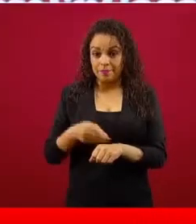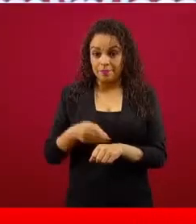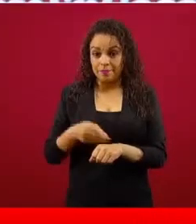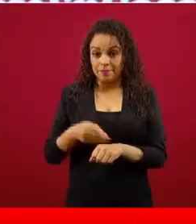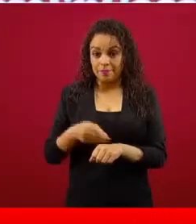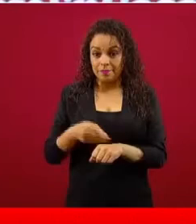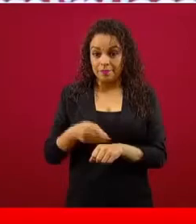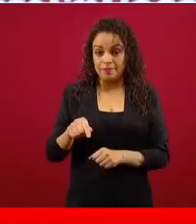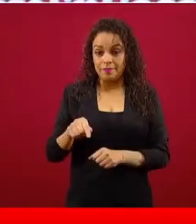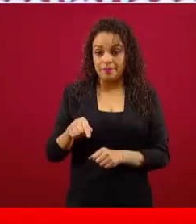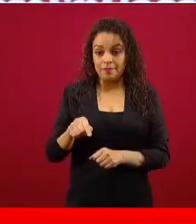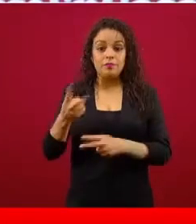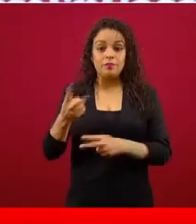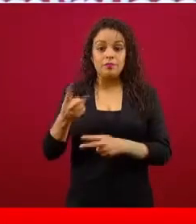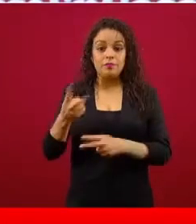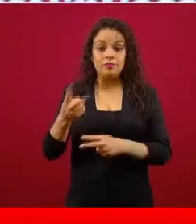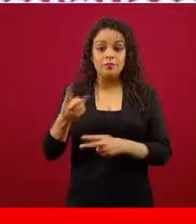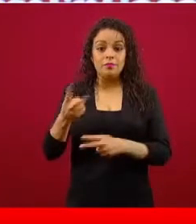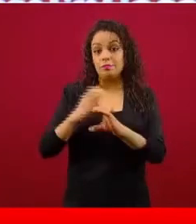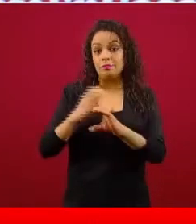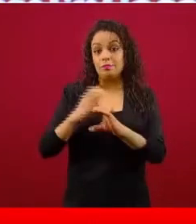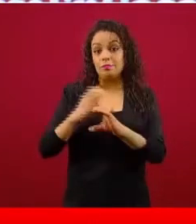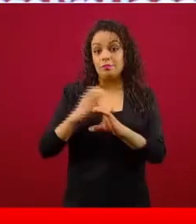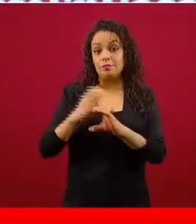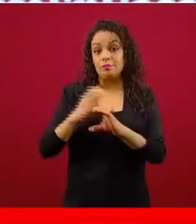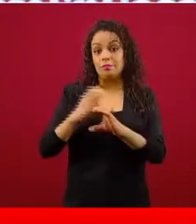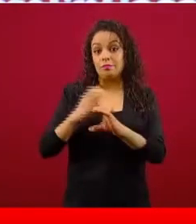en esos momentos que pasa un tráiler,